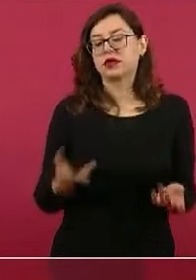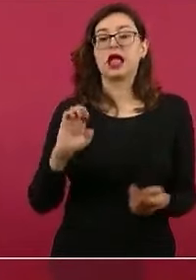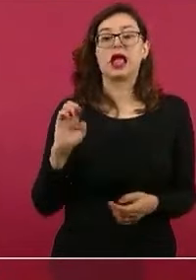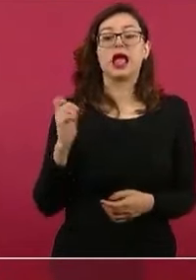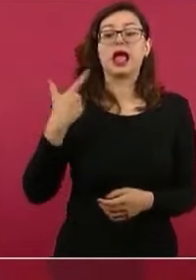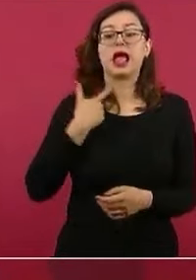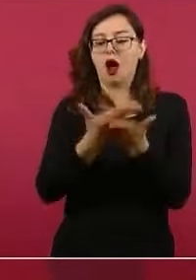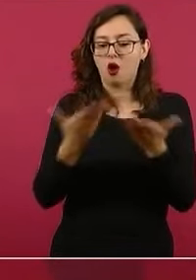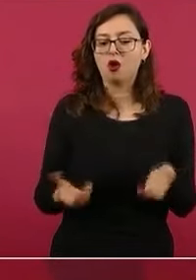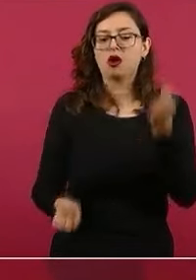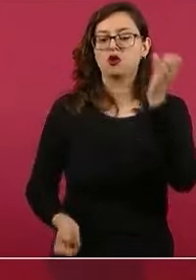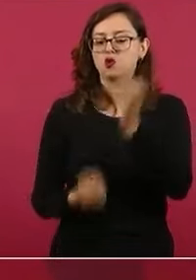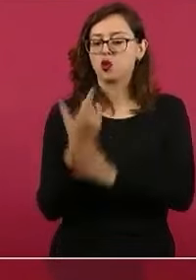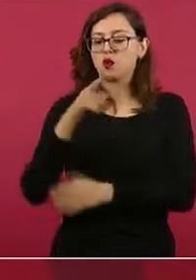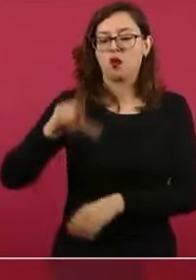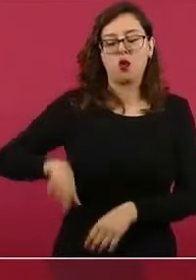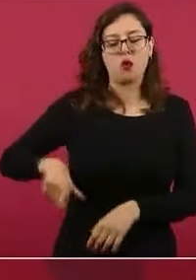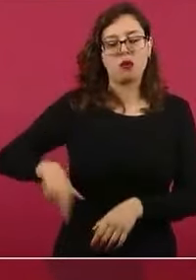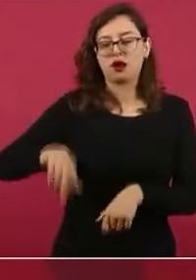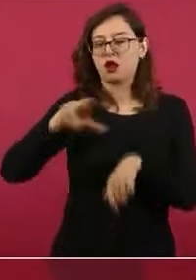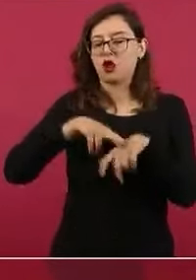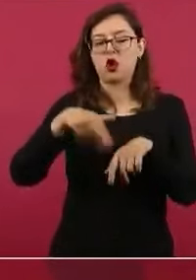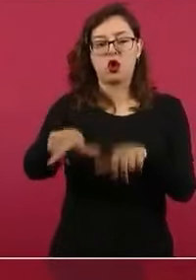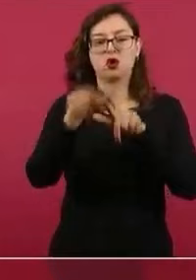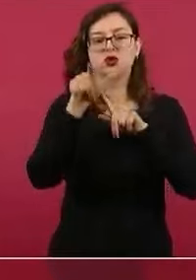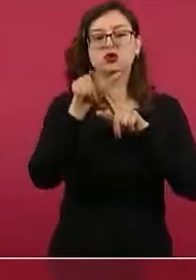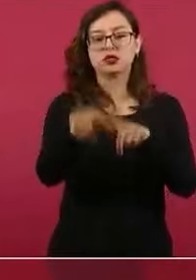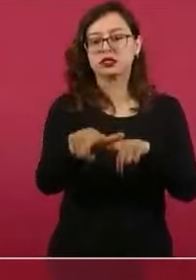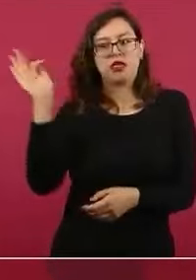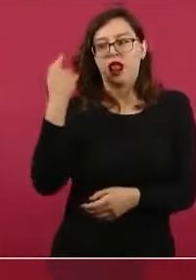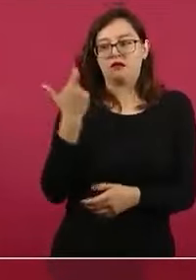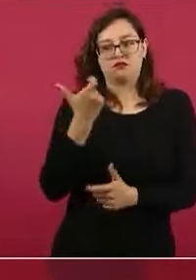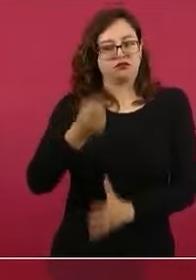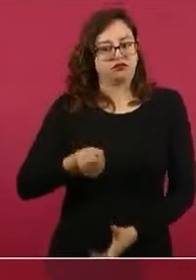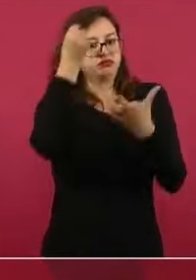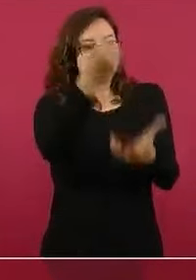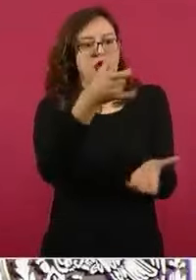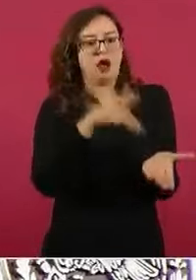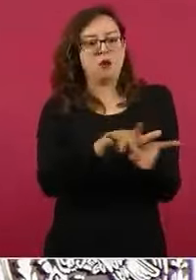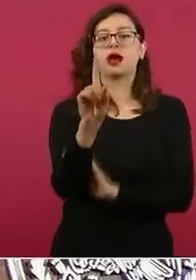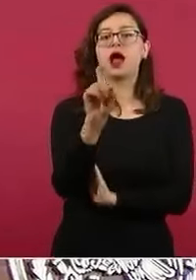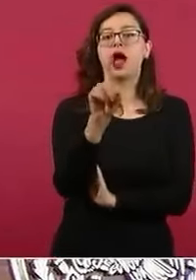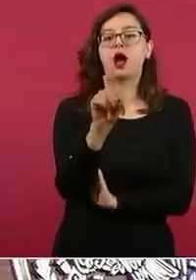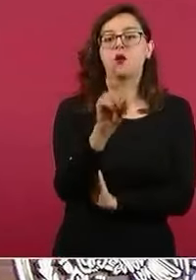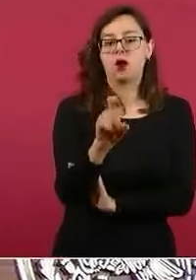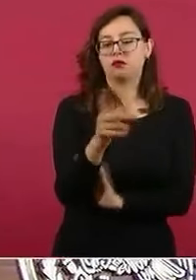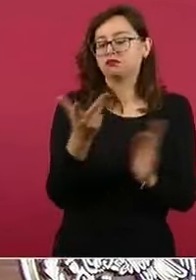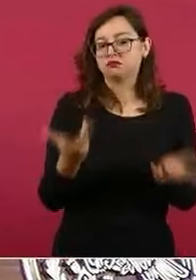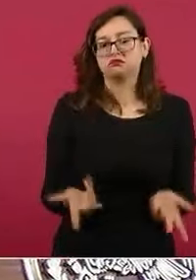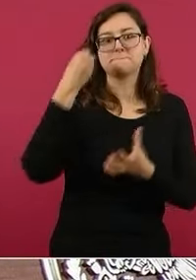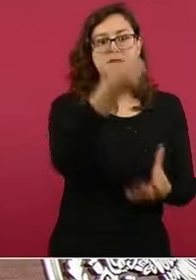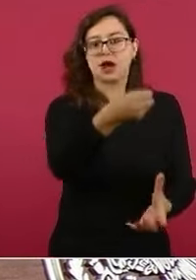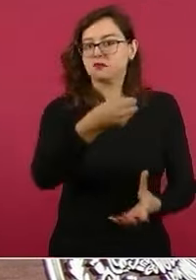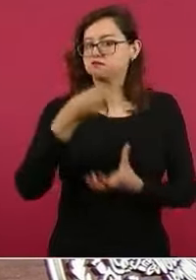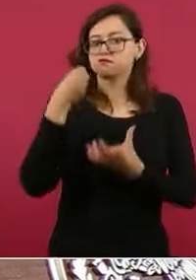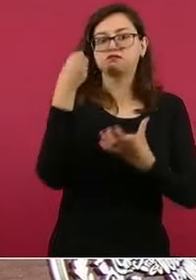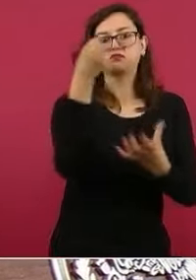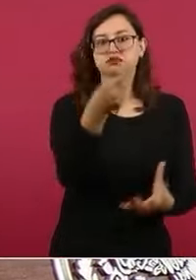Hay una inversión destinada a la prensa Libertad para abastecer de agua